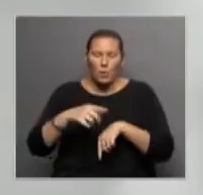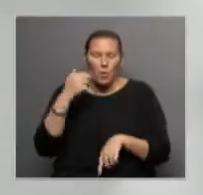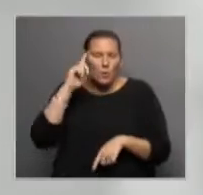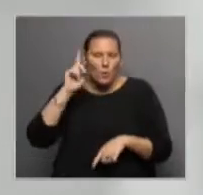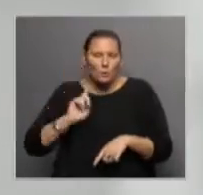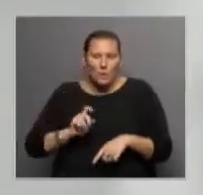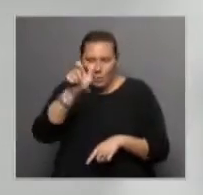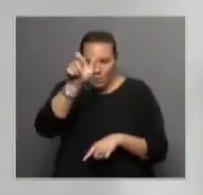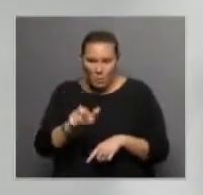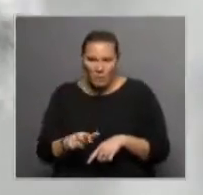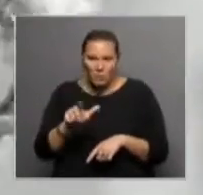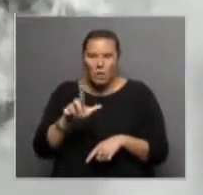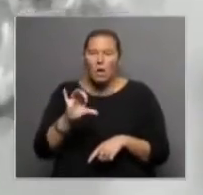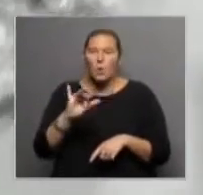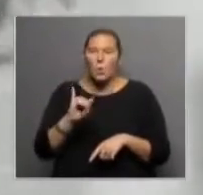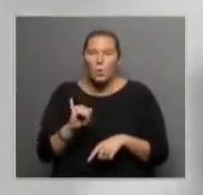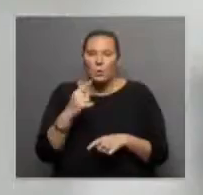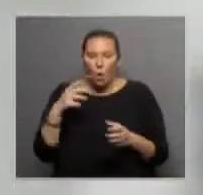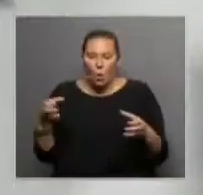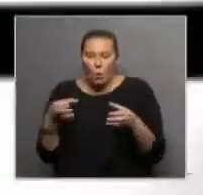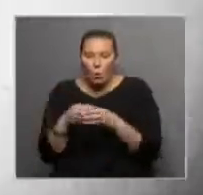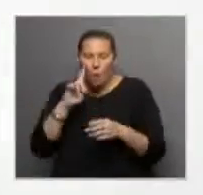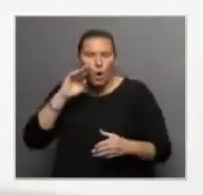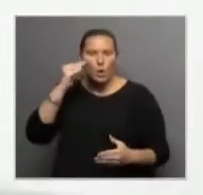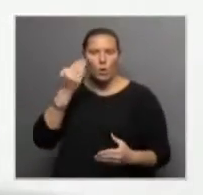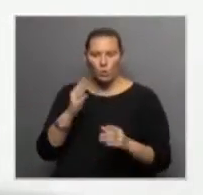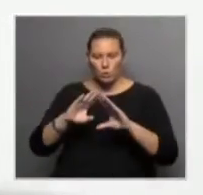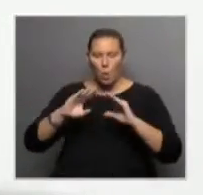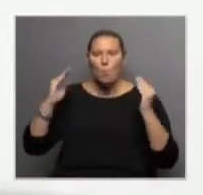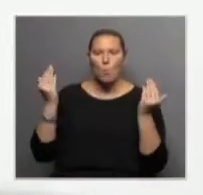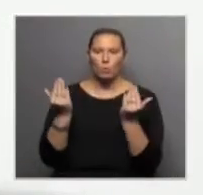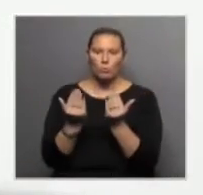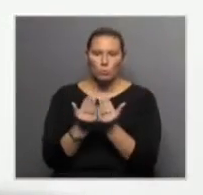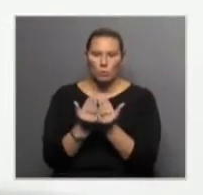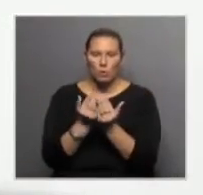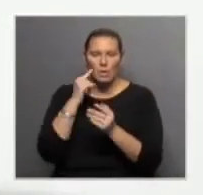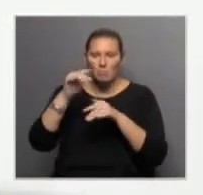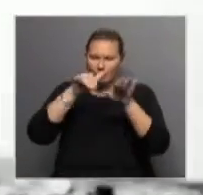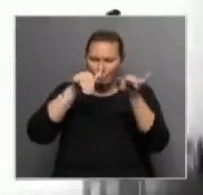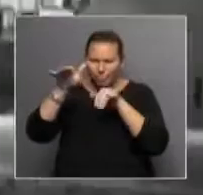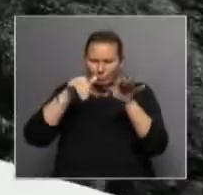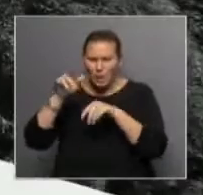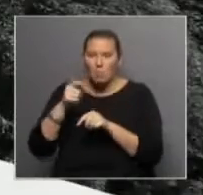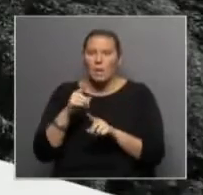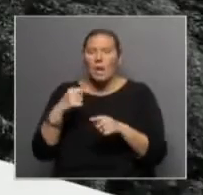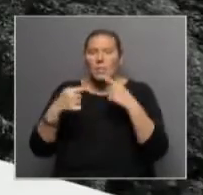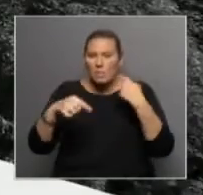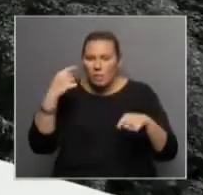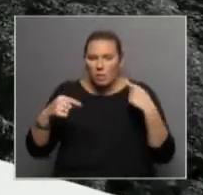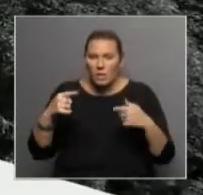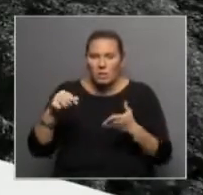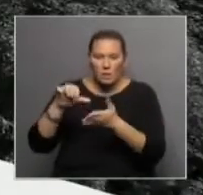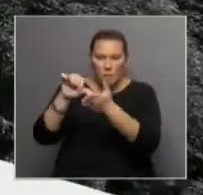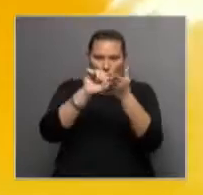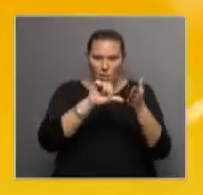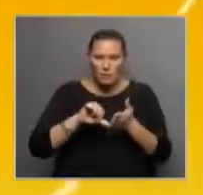Fondevrieder, junto a su equipo, ha sido muy reconocido a nivel mundial y convocado para intervenir en distintas partes del